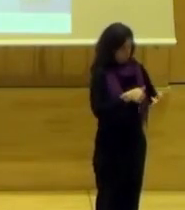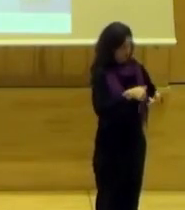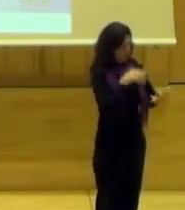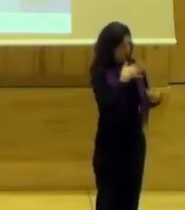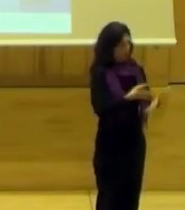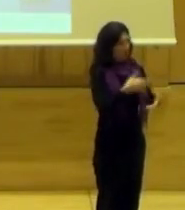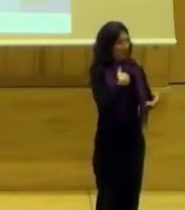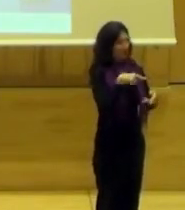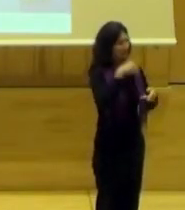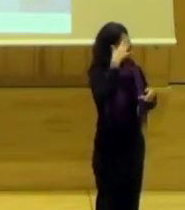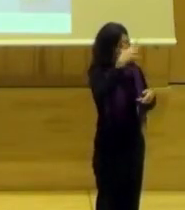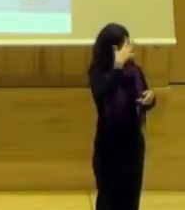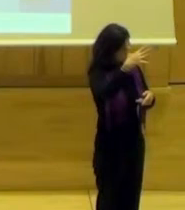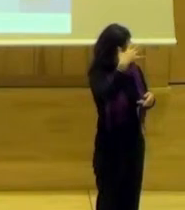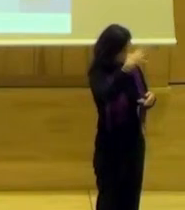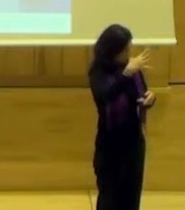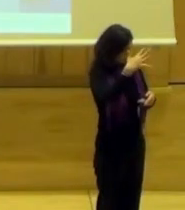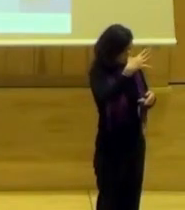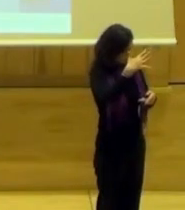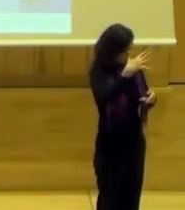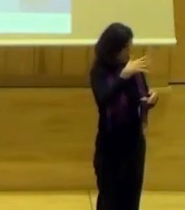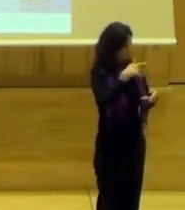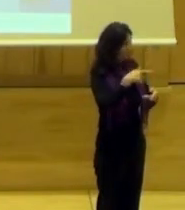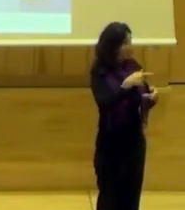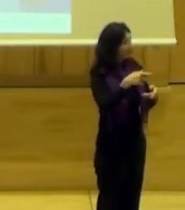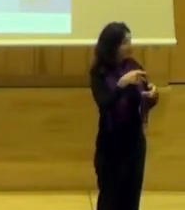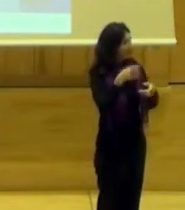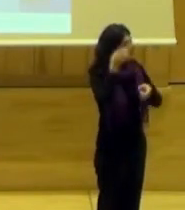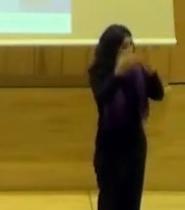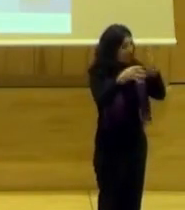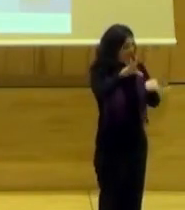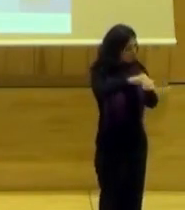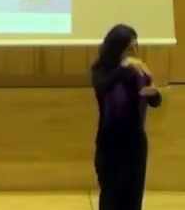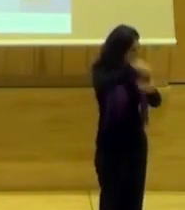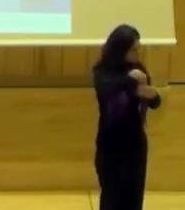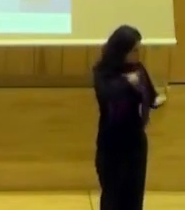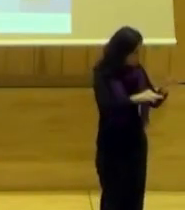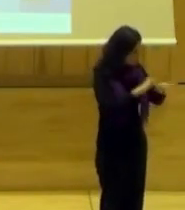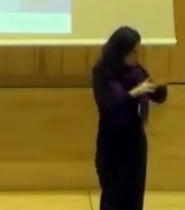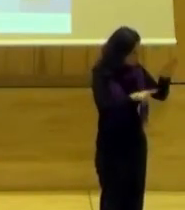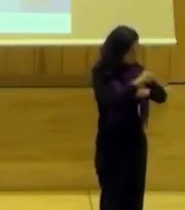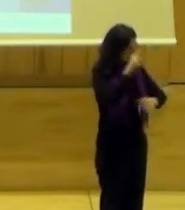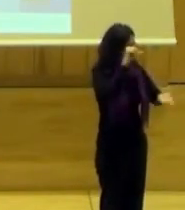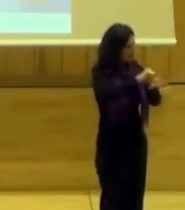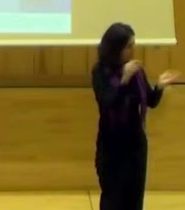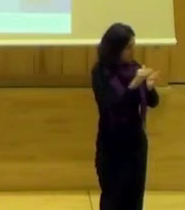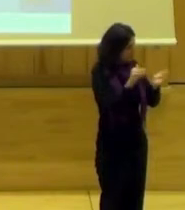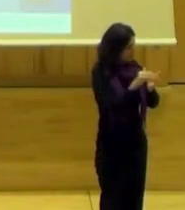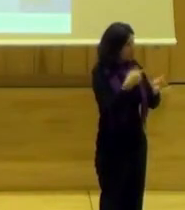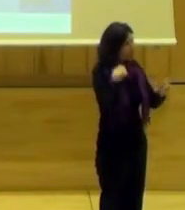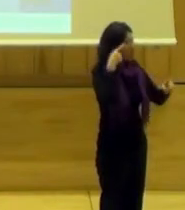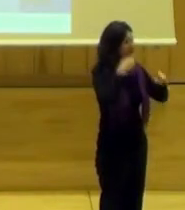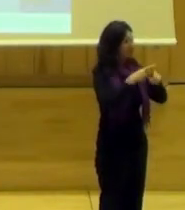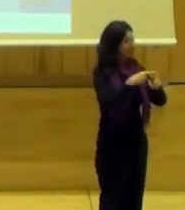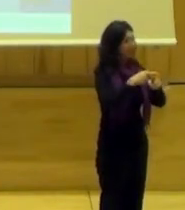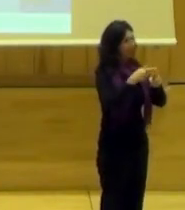holística, digamos que tienen cabida dentro de Smart City. Nosotros nos planteamos no un objetivo muy ambicioso, sino